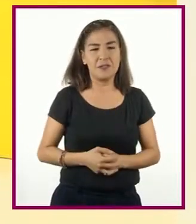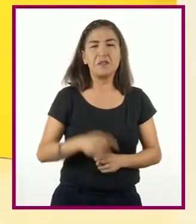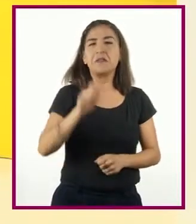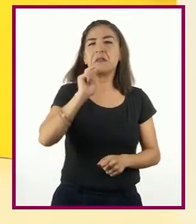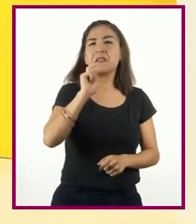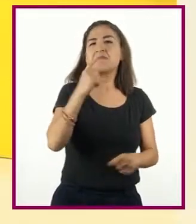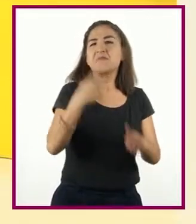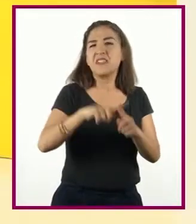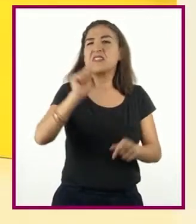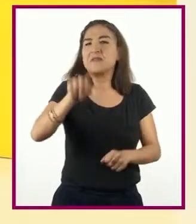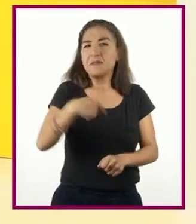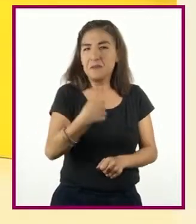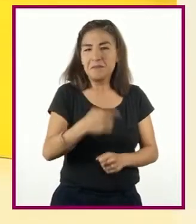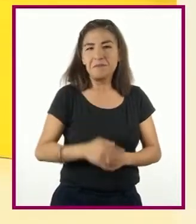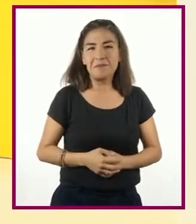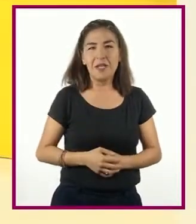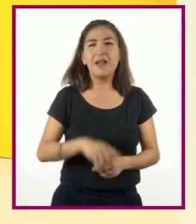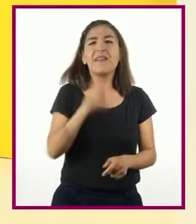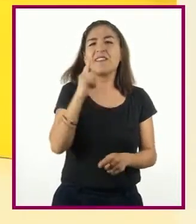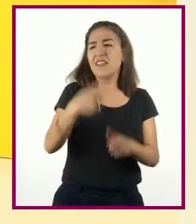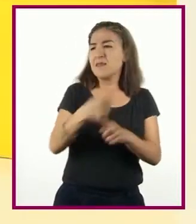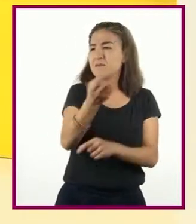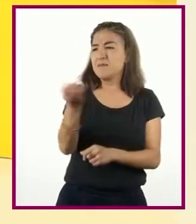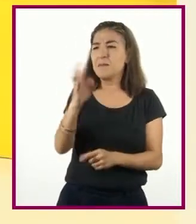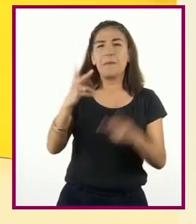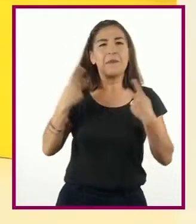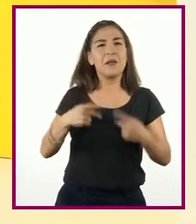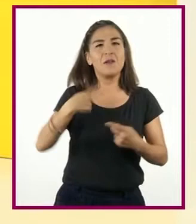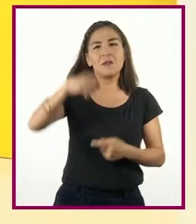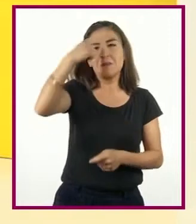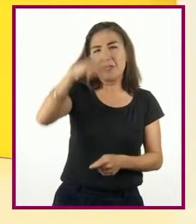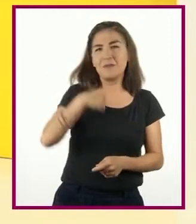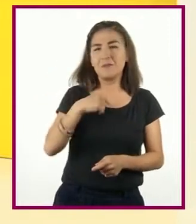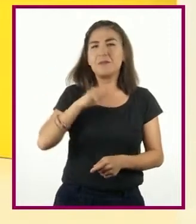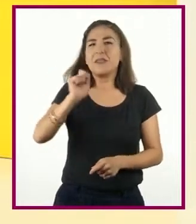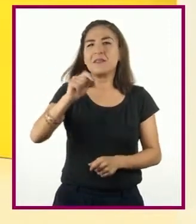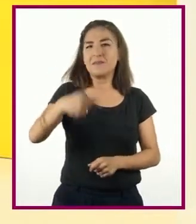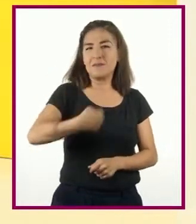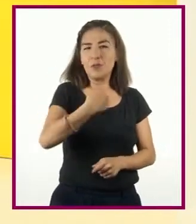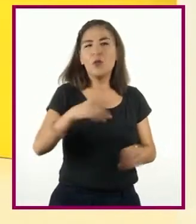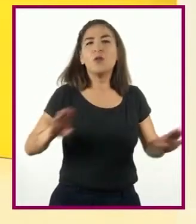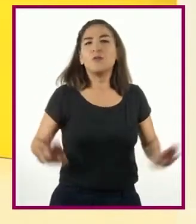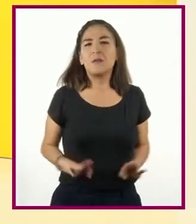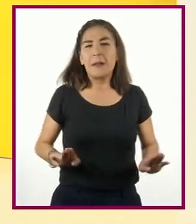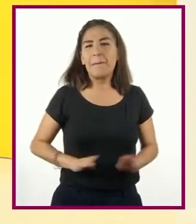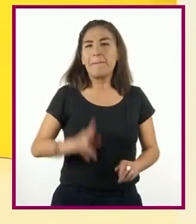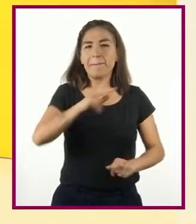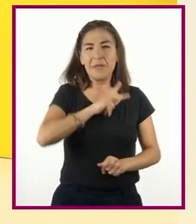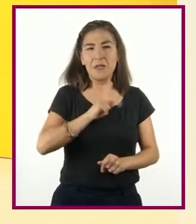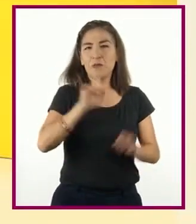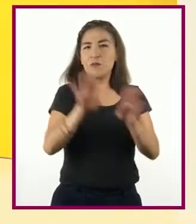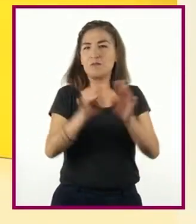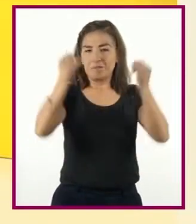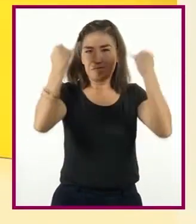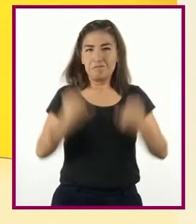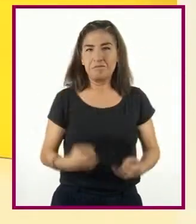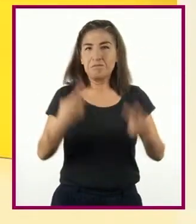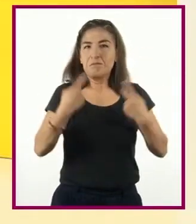soy? ¿Quiénes influyen en mí? ¿Qué características me definen como